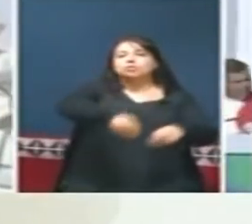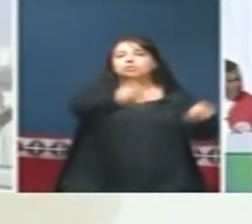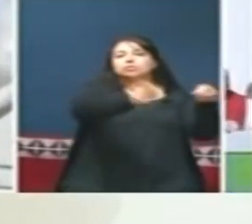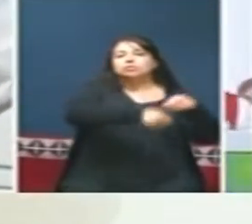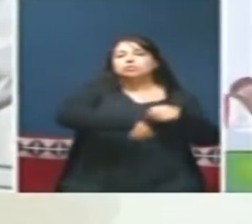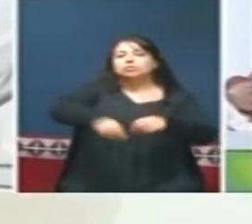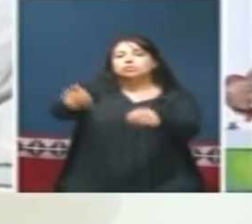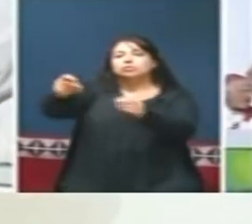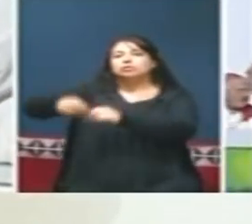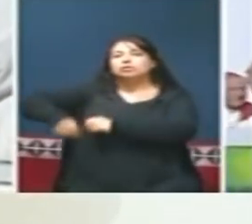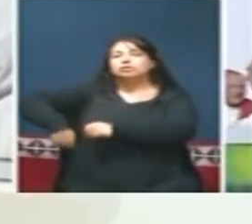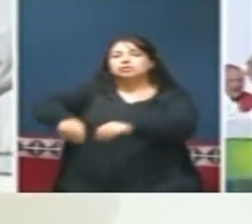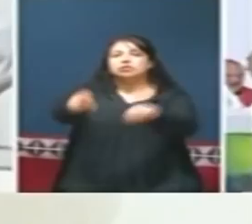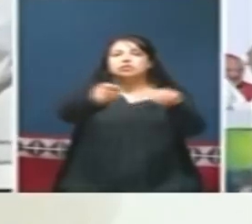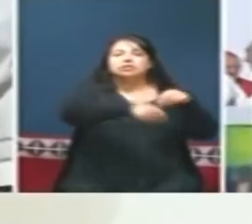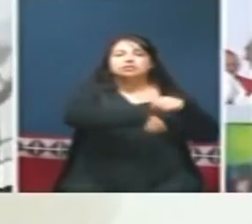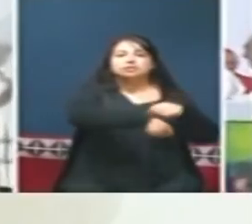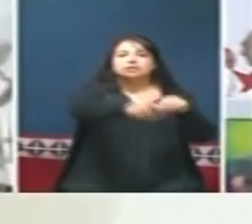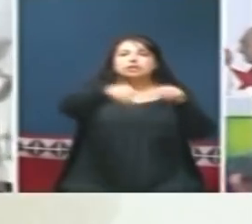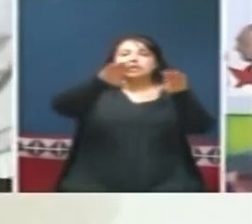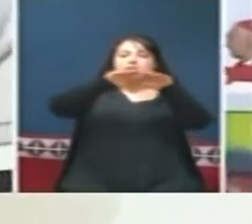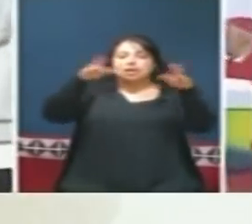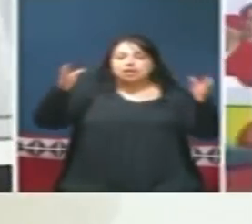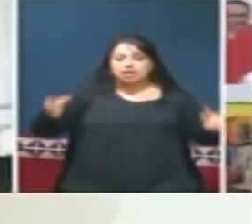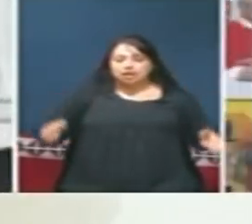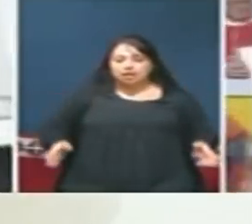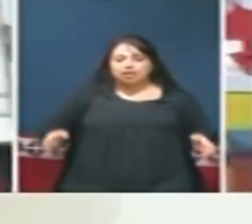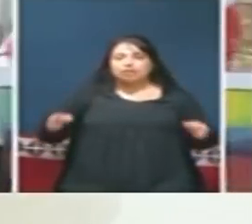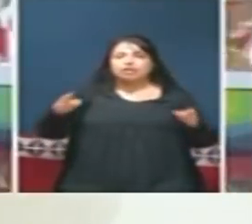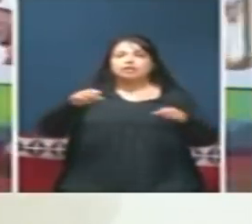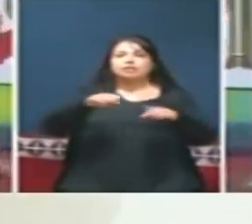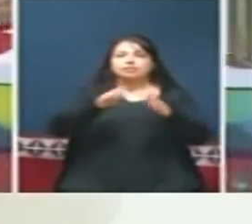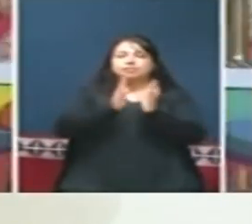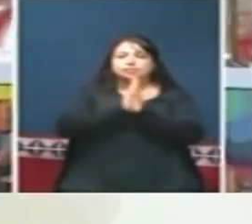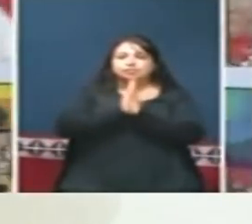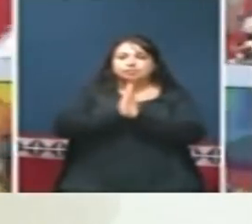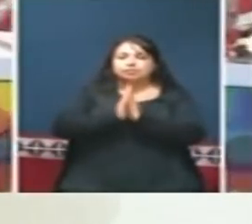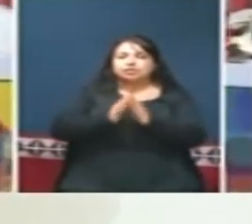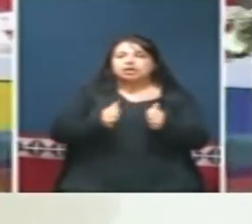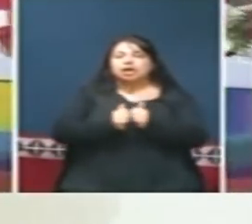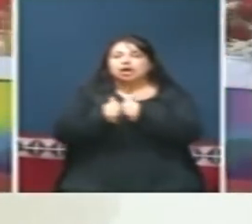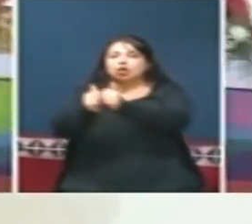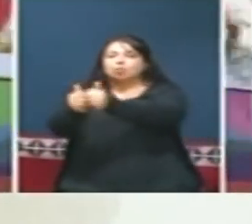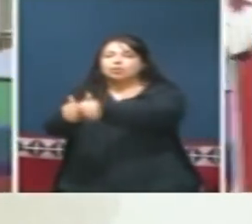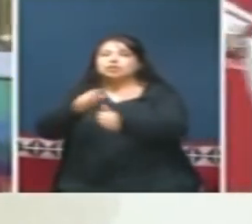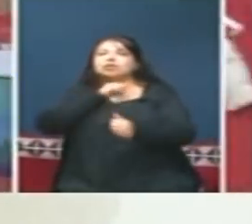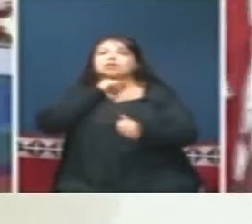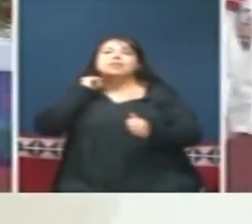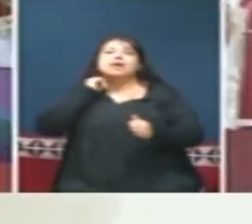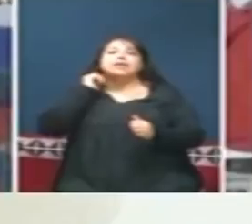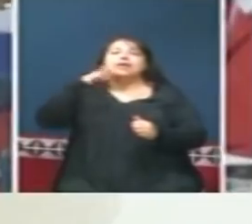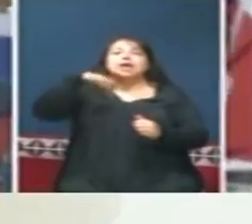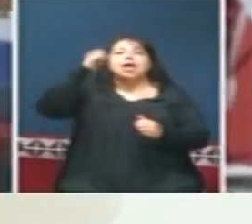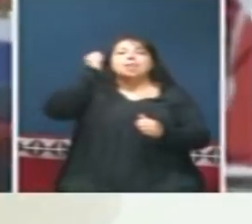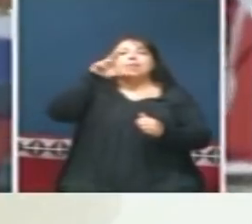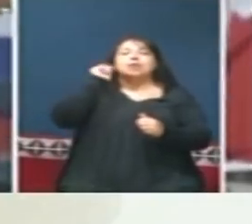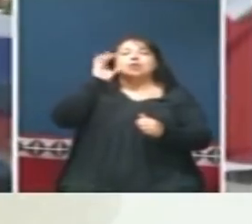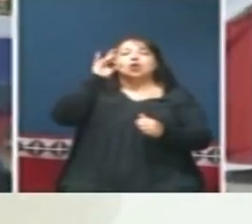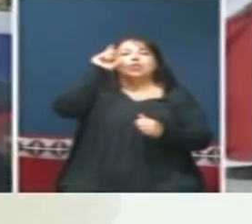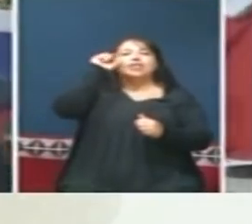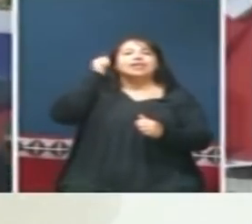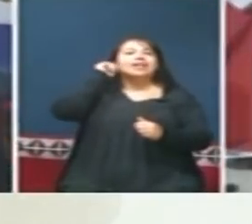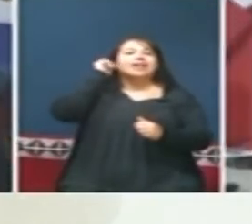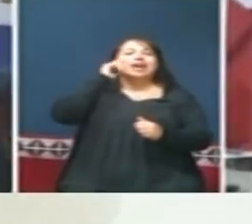así también incensará el altar, acompañado del padre Pablo Delgado, referente de la Comisión